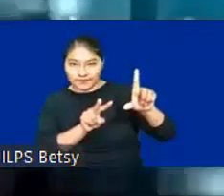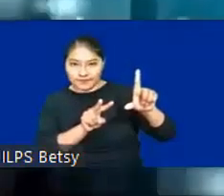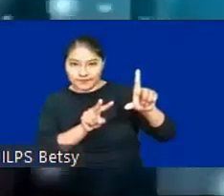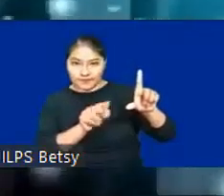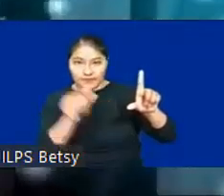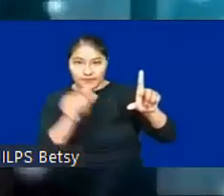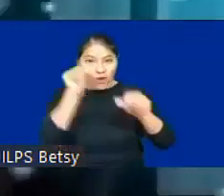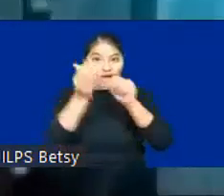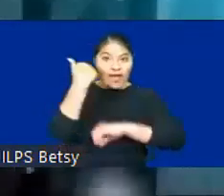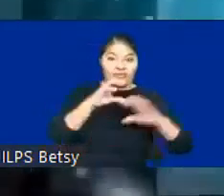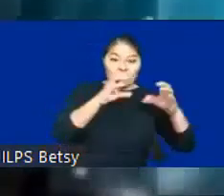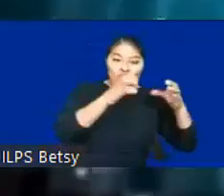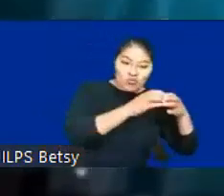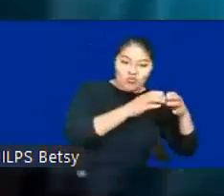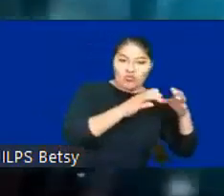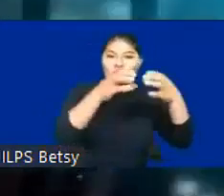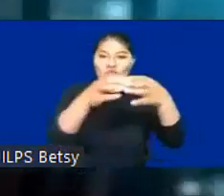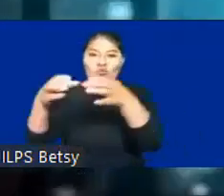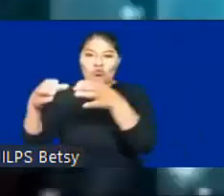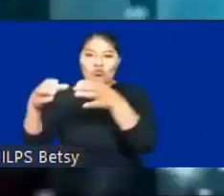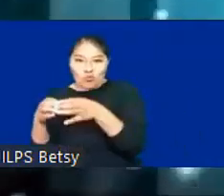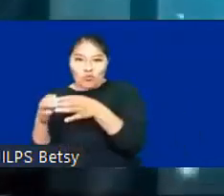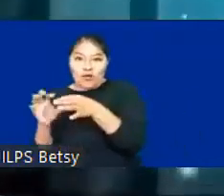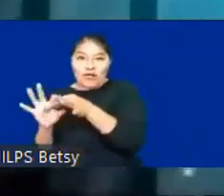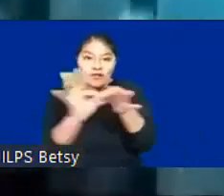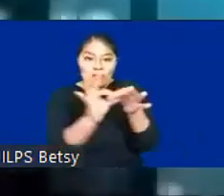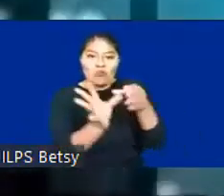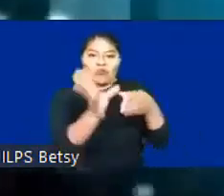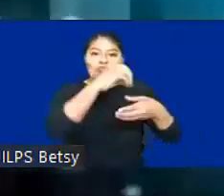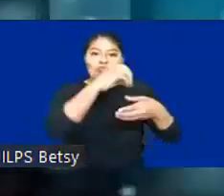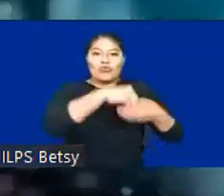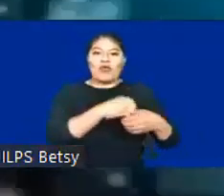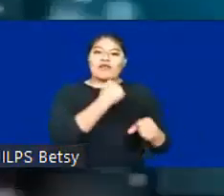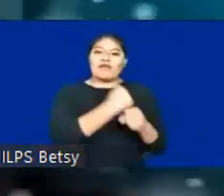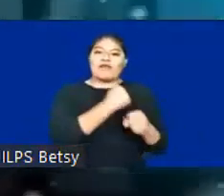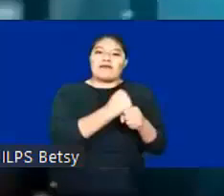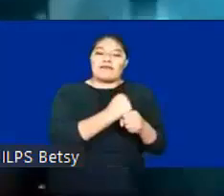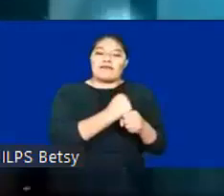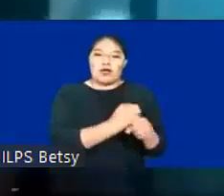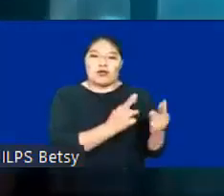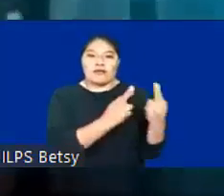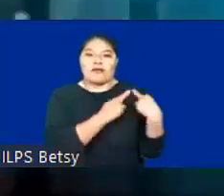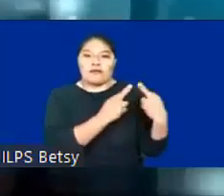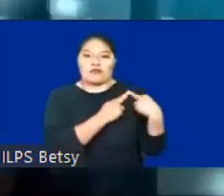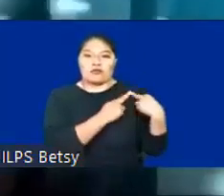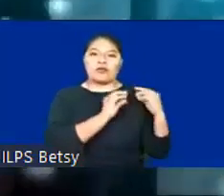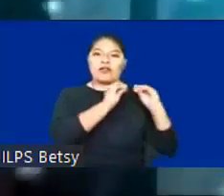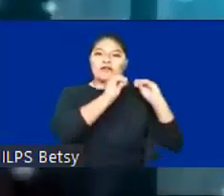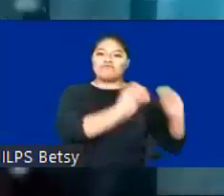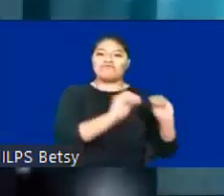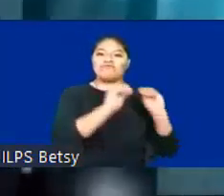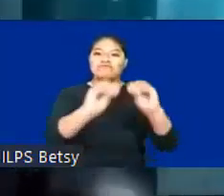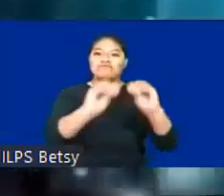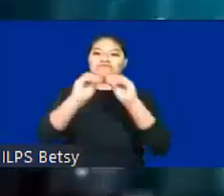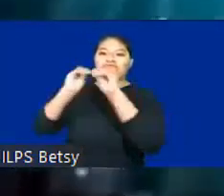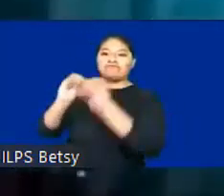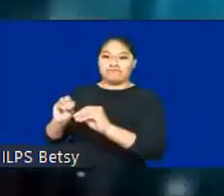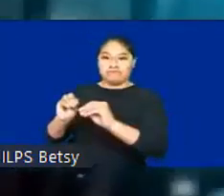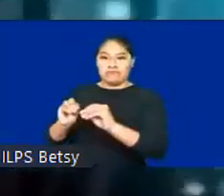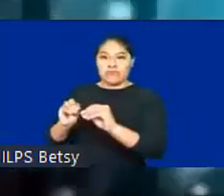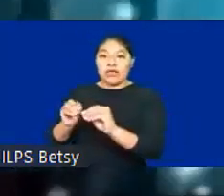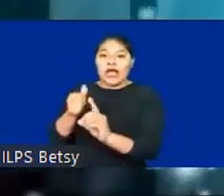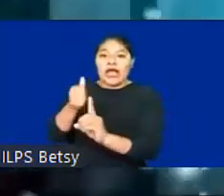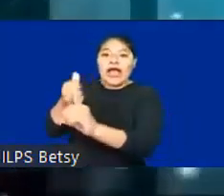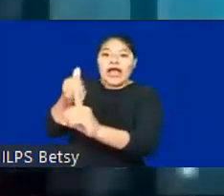partir de esta resolución ministerial se le asignan estos roles, estas funciones y se centraliza, digamos, el rol directivo